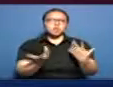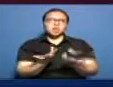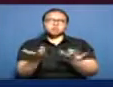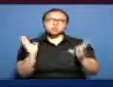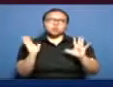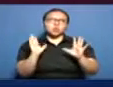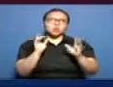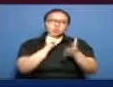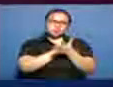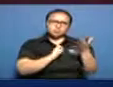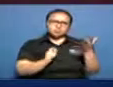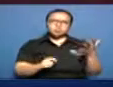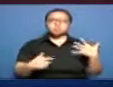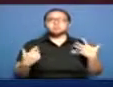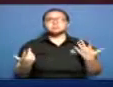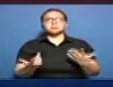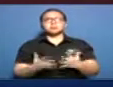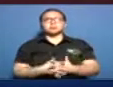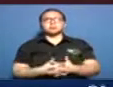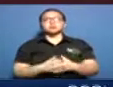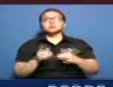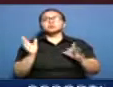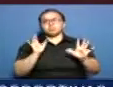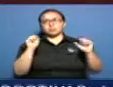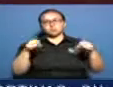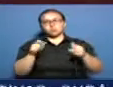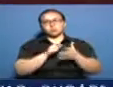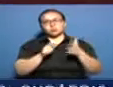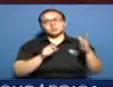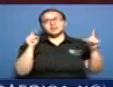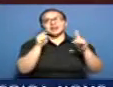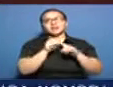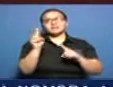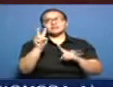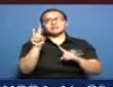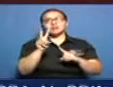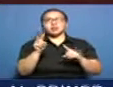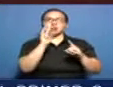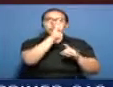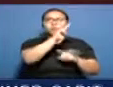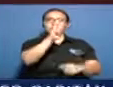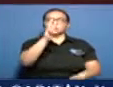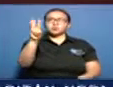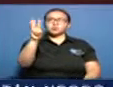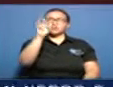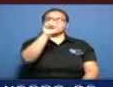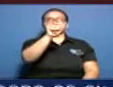pueden inscribir? Todavía pueden inscribirse hasta el viernes. Pueden inscribirse en la página web